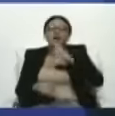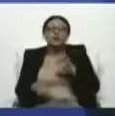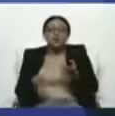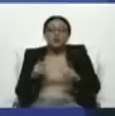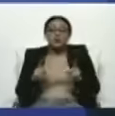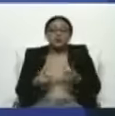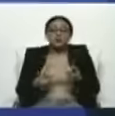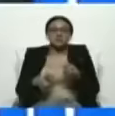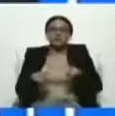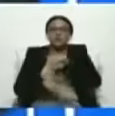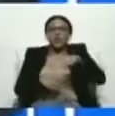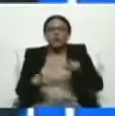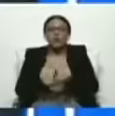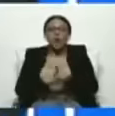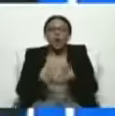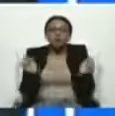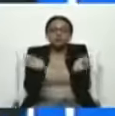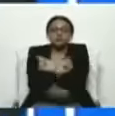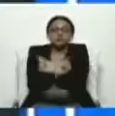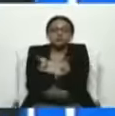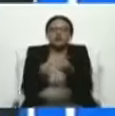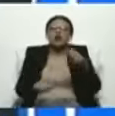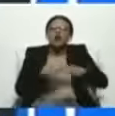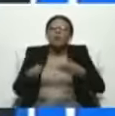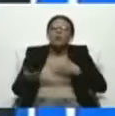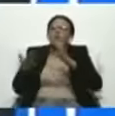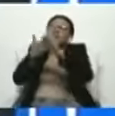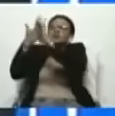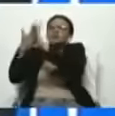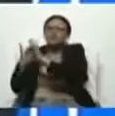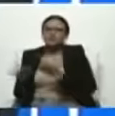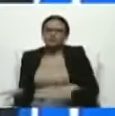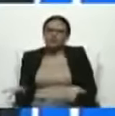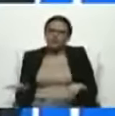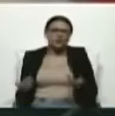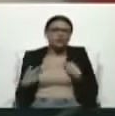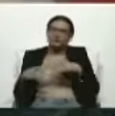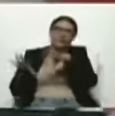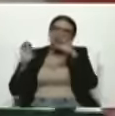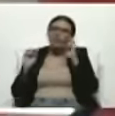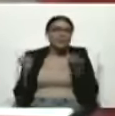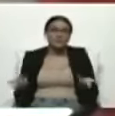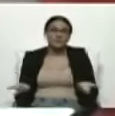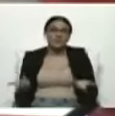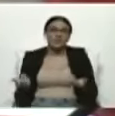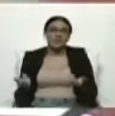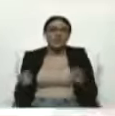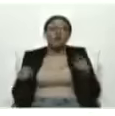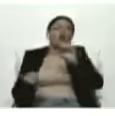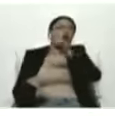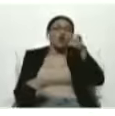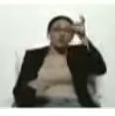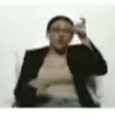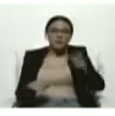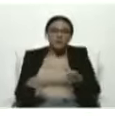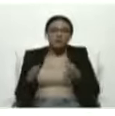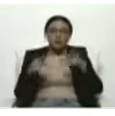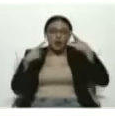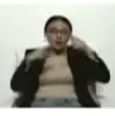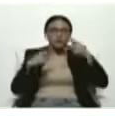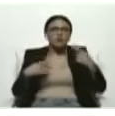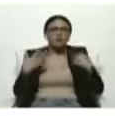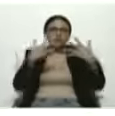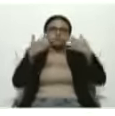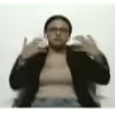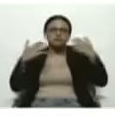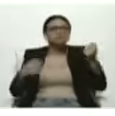Un tal Max Kaiser. Yo sí necesito una muy buena explicación para entender lo que sucedió. Nada de lo que he visto o leído hasta ahora me deja